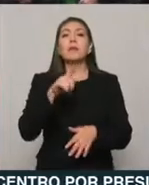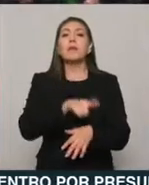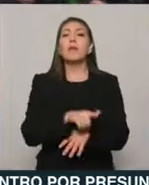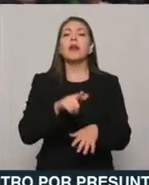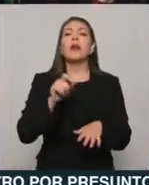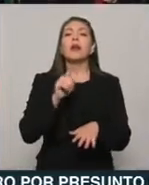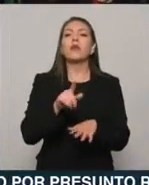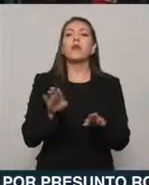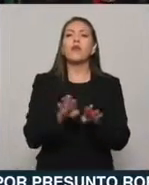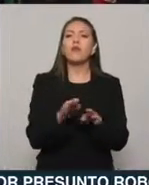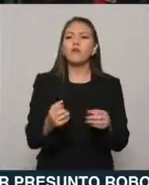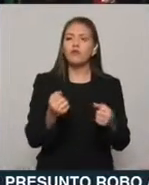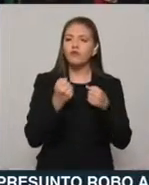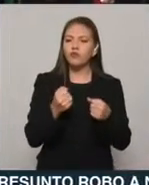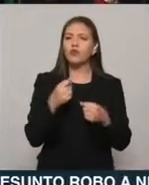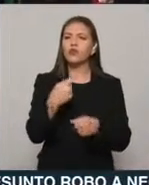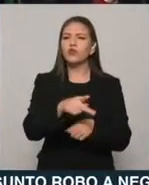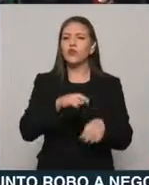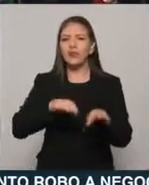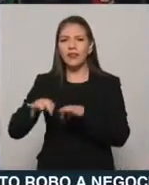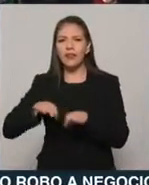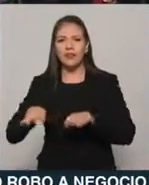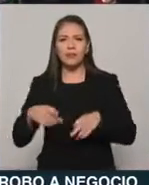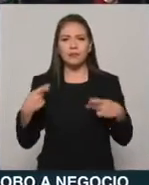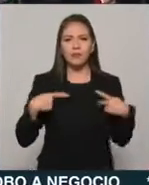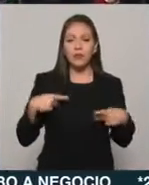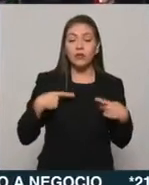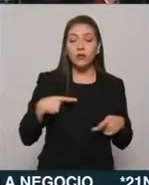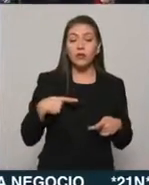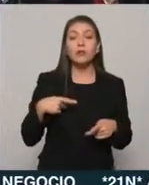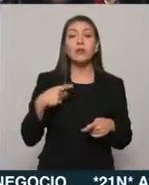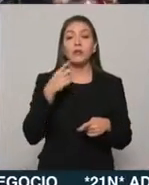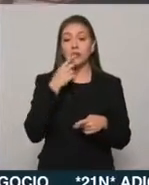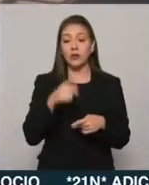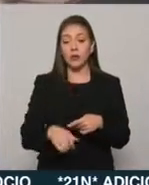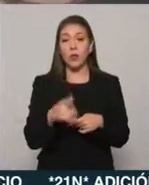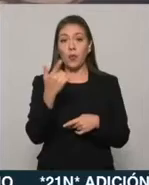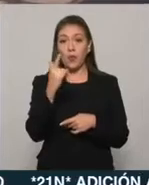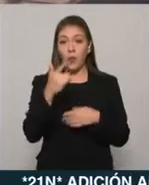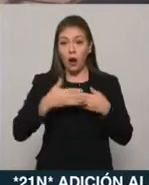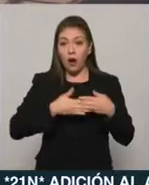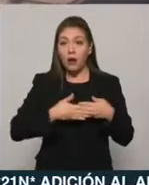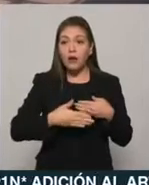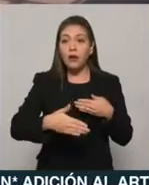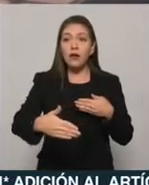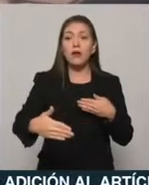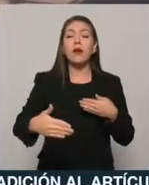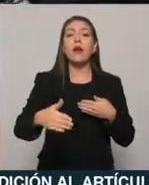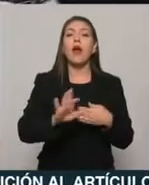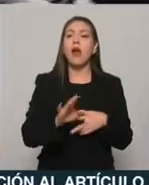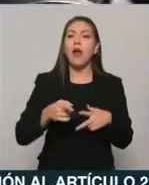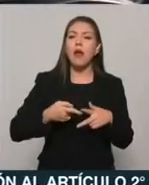autoridades locales, la jefa de gobierno dio a conocer que a partir del mes de julio comenzarán a operar en la